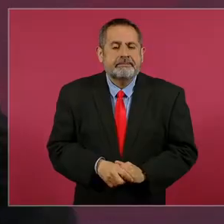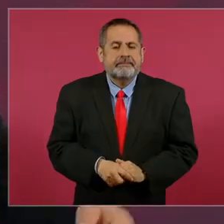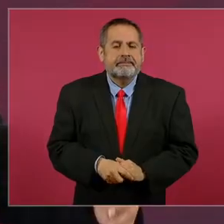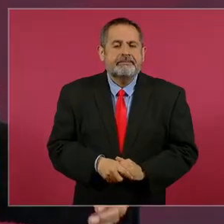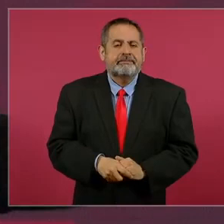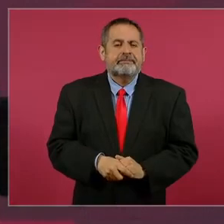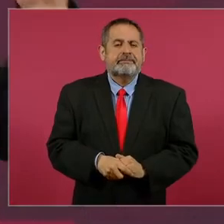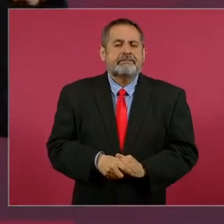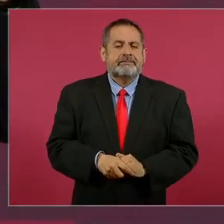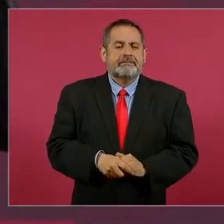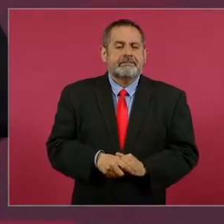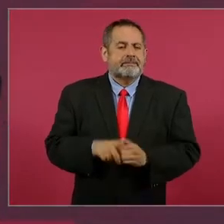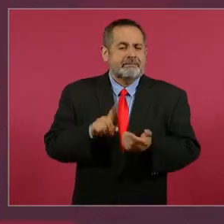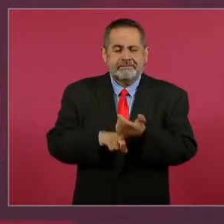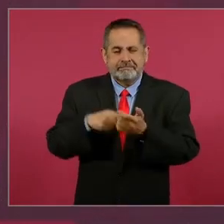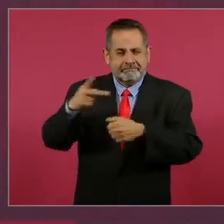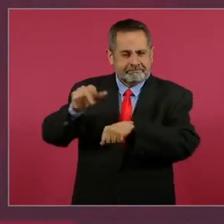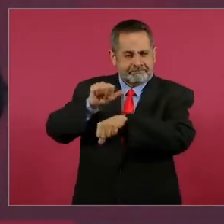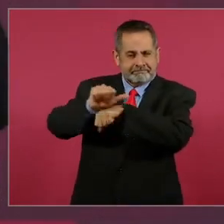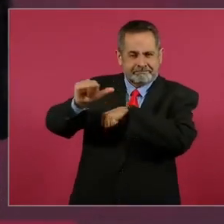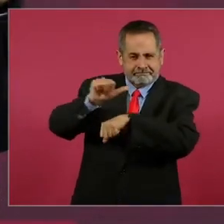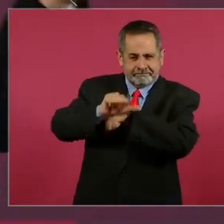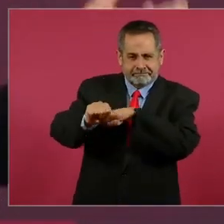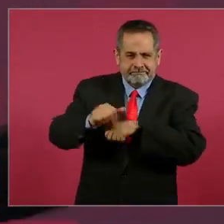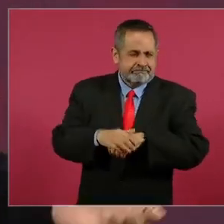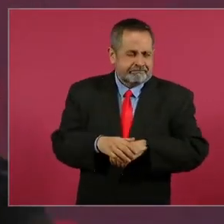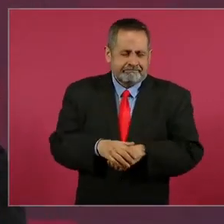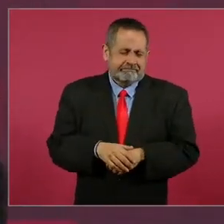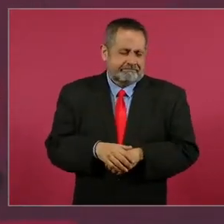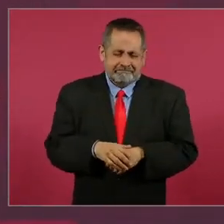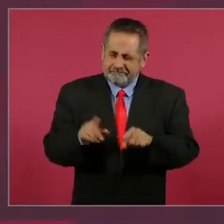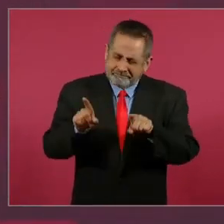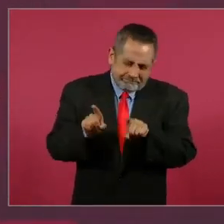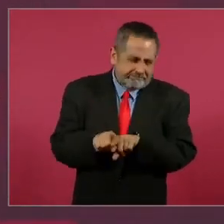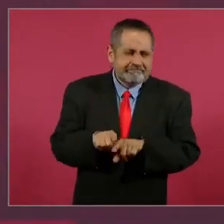De lo de Argentina no es ajeno